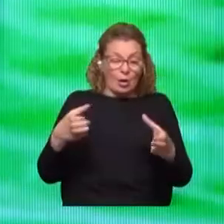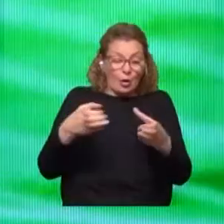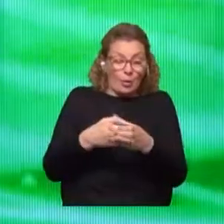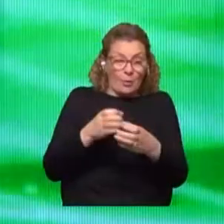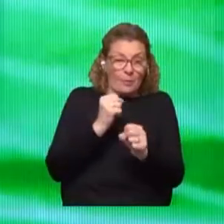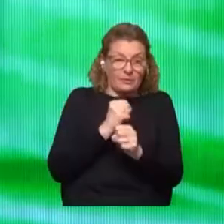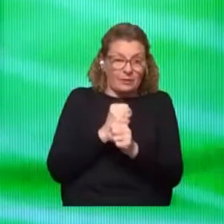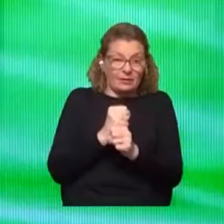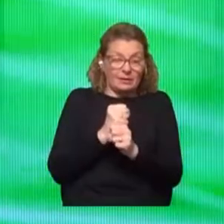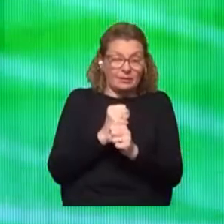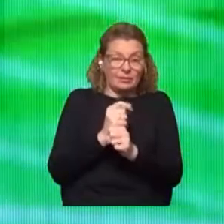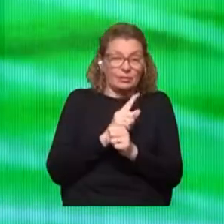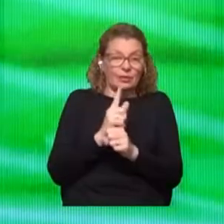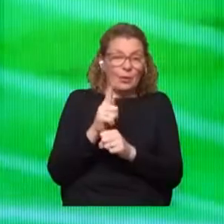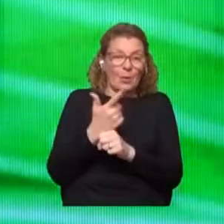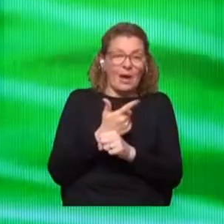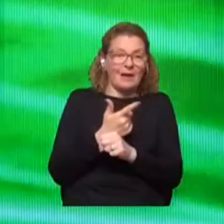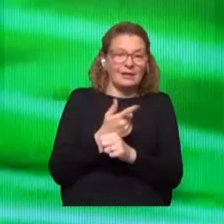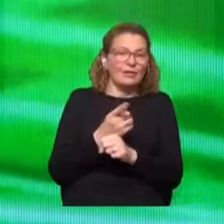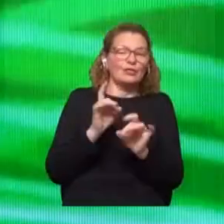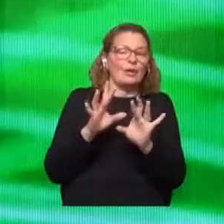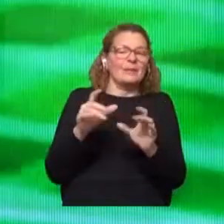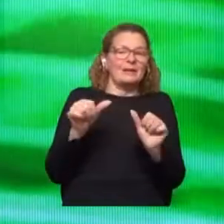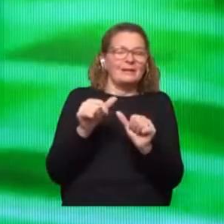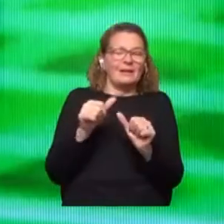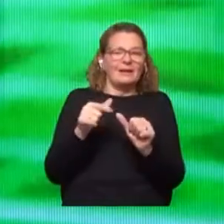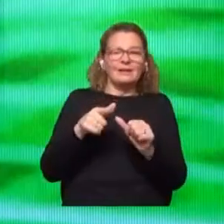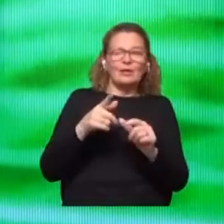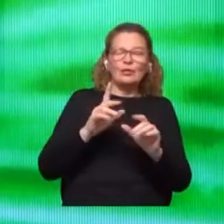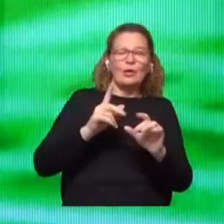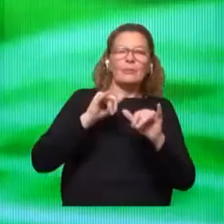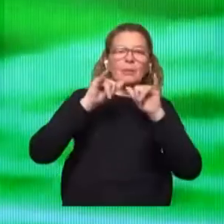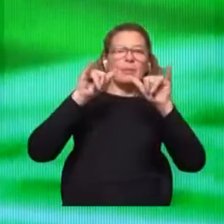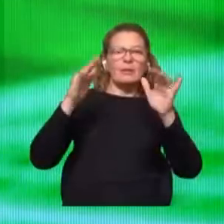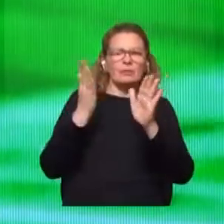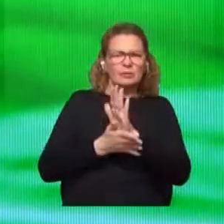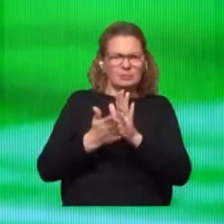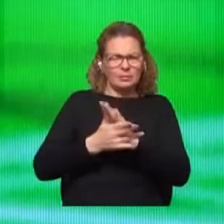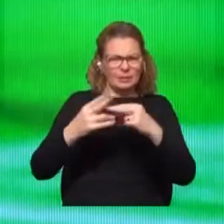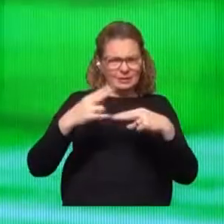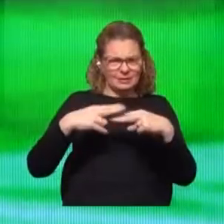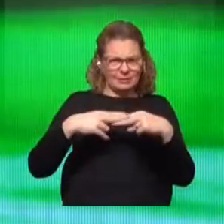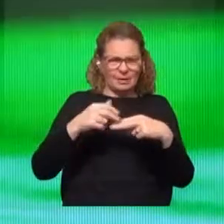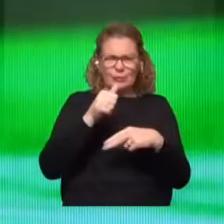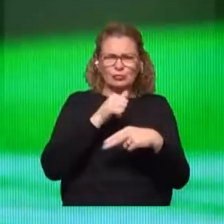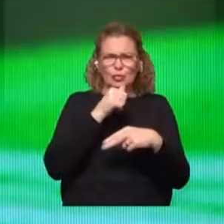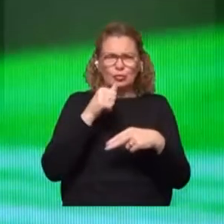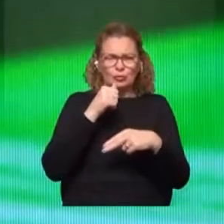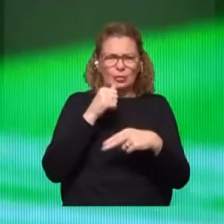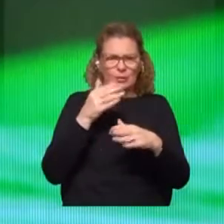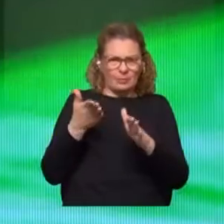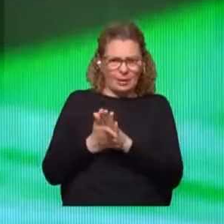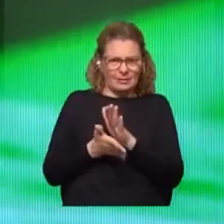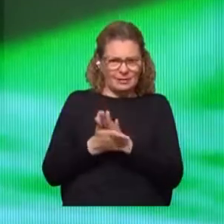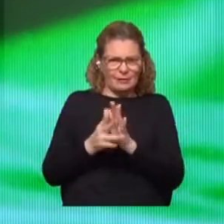solo se puede hacer así no hay una receta que que diga O sea no es difundiendo una carpeta en internet que vamos a resolver el tema de los archivos